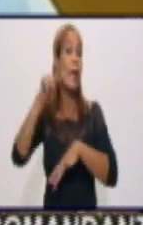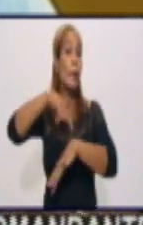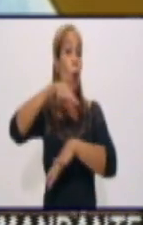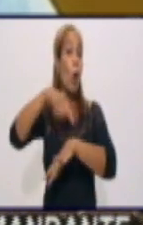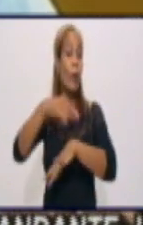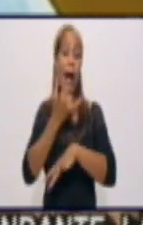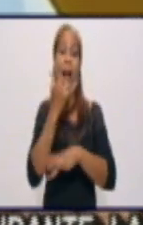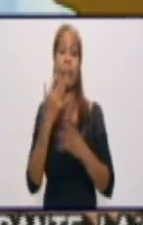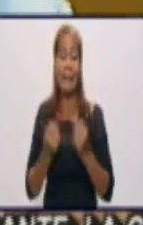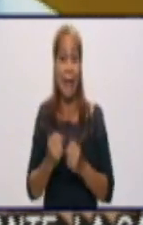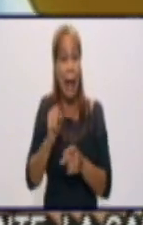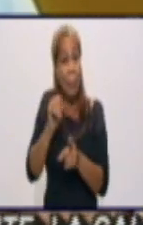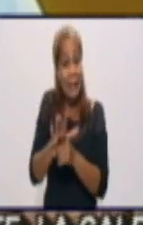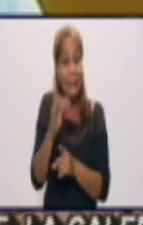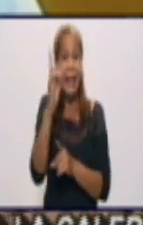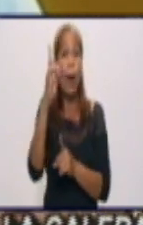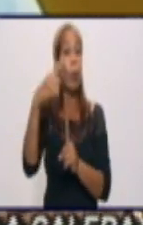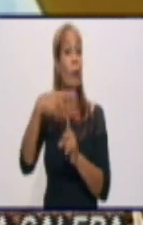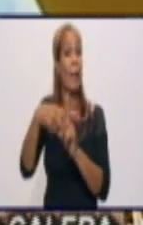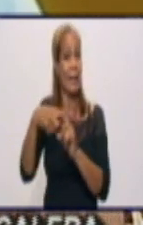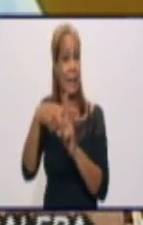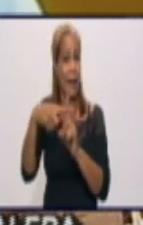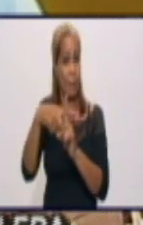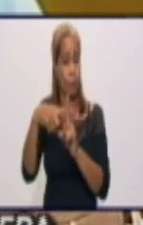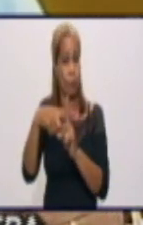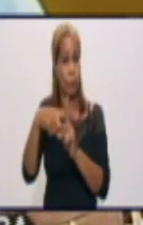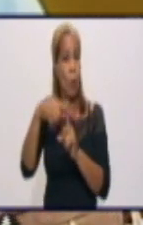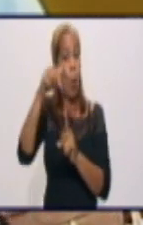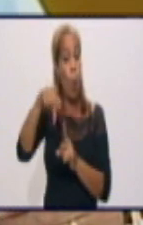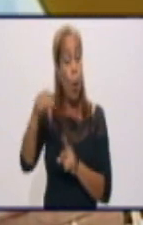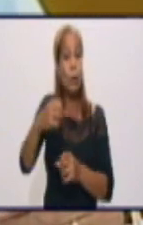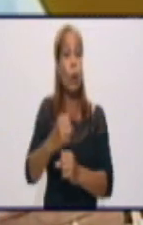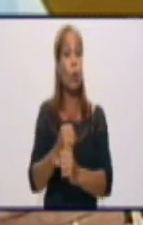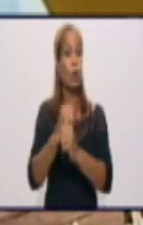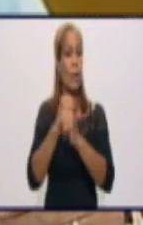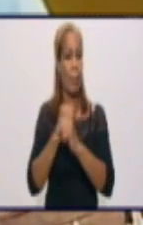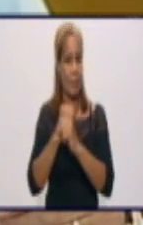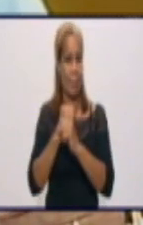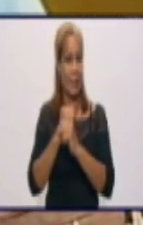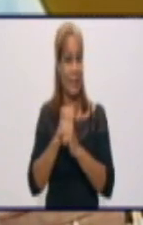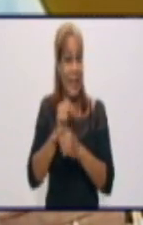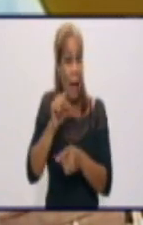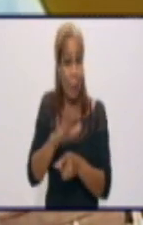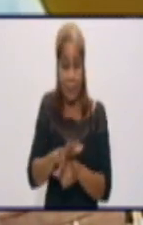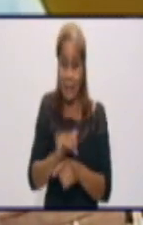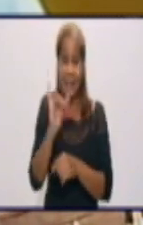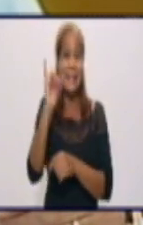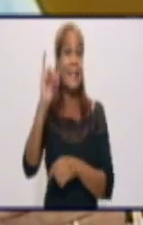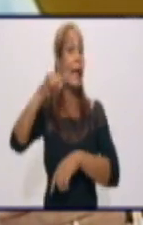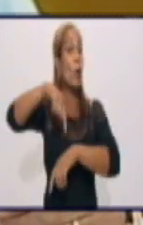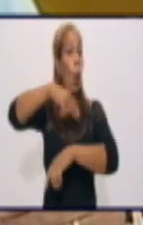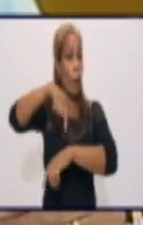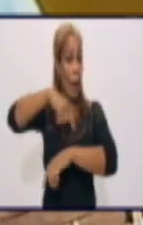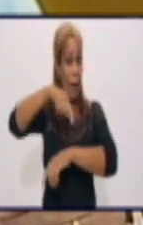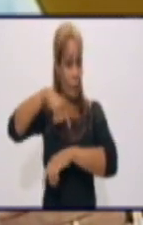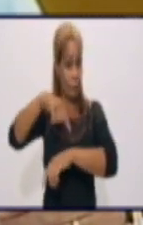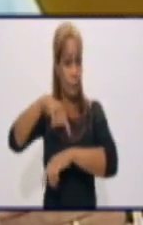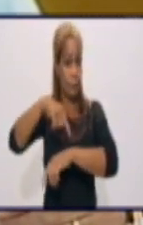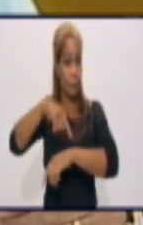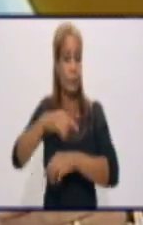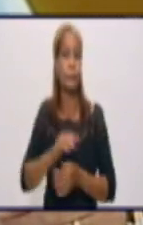partir de la 1 y 30 de hoy el circuito rosa bayamesa a partir de ahí se llora quiere decir que eso no va como se